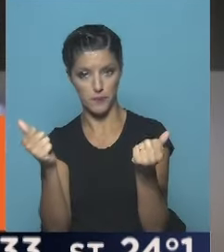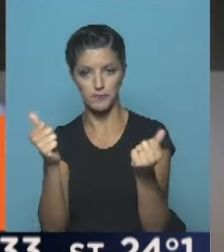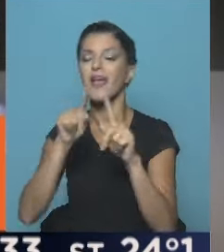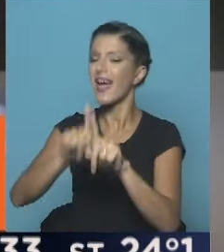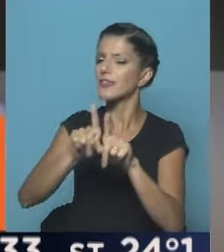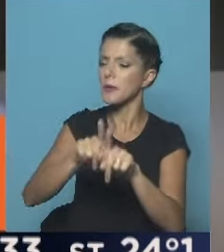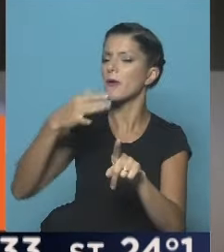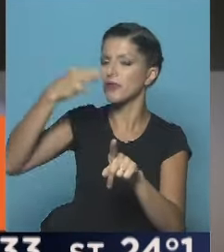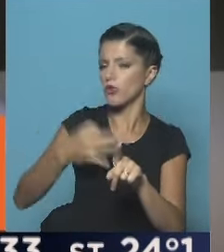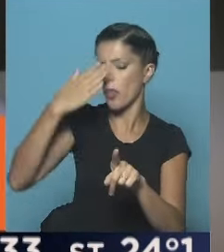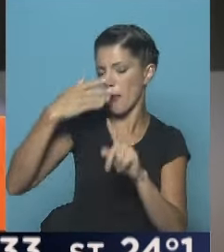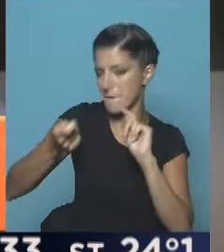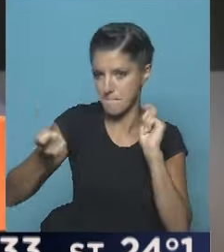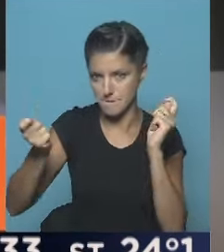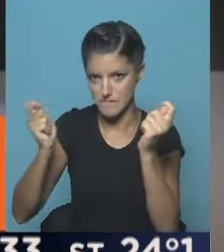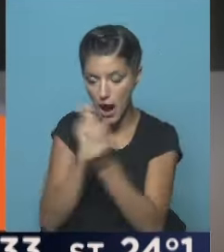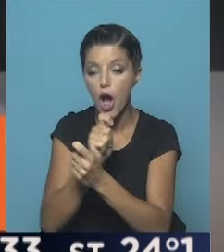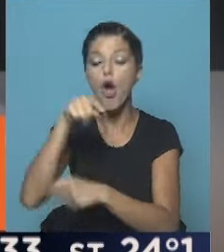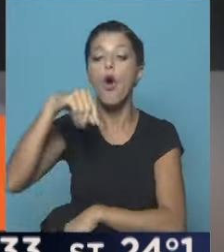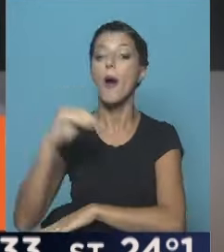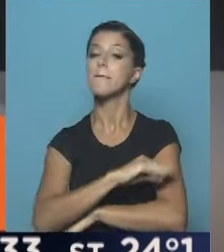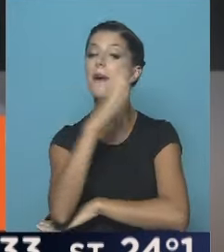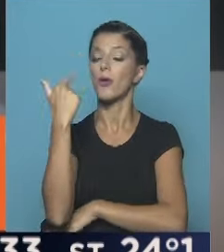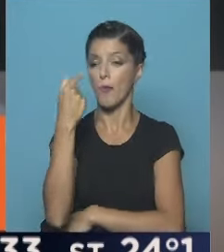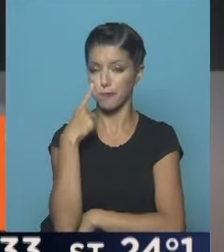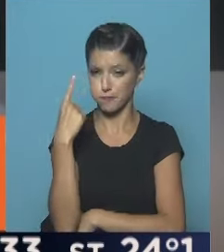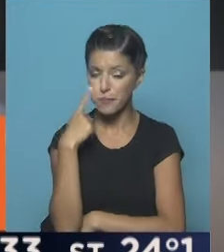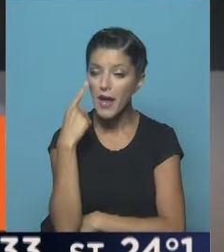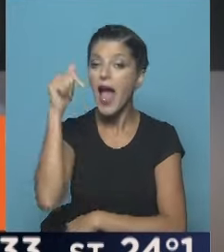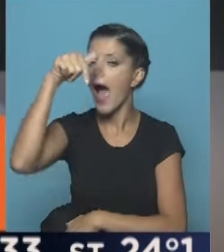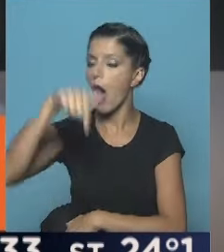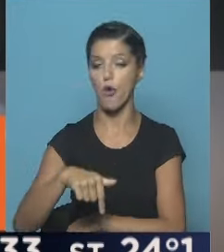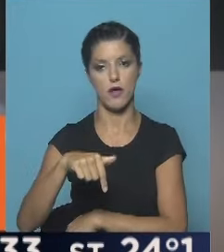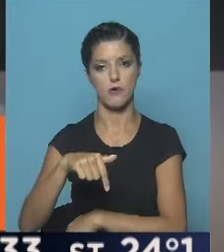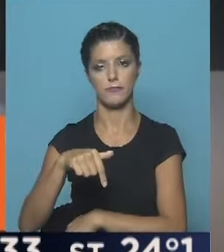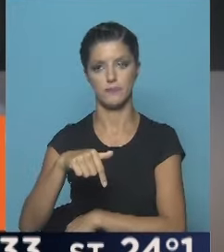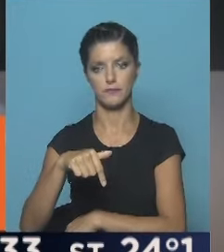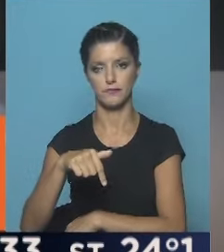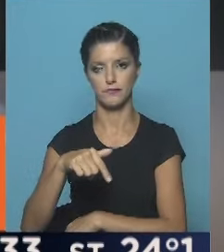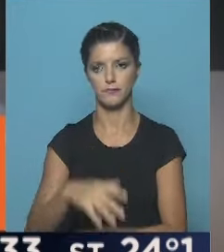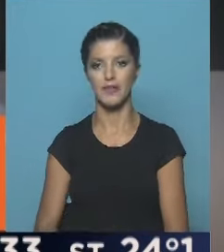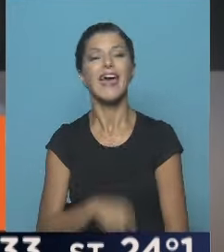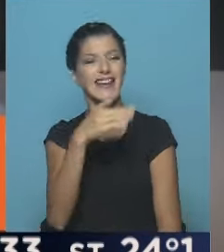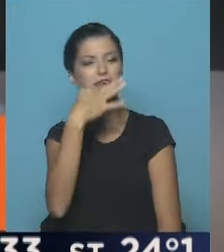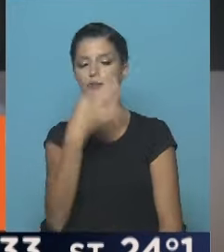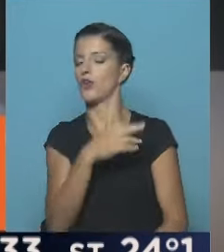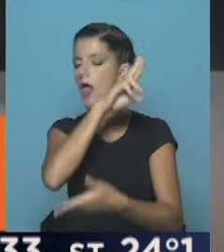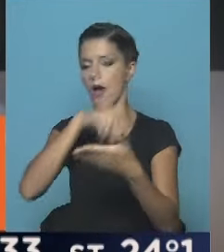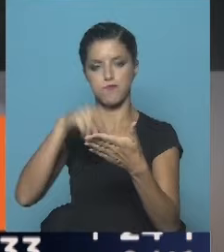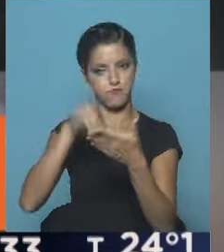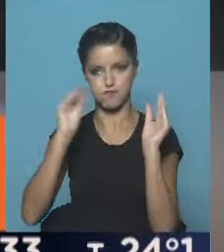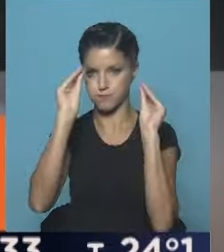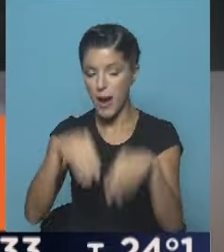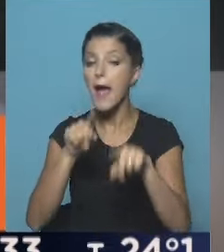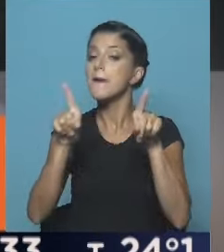revistas finalmente y esta madrugada se supo que no tiene en este momento valor esas medidas porque el mismo